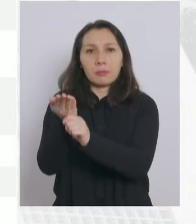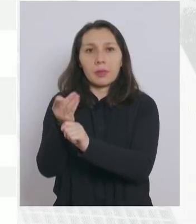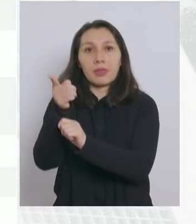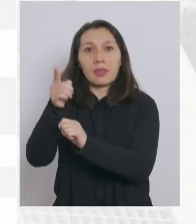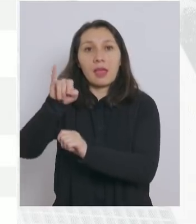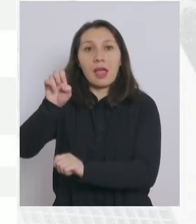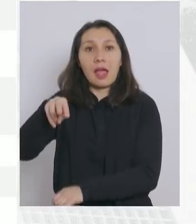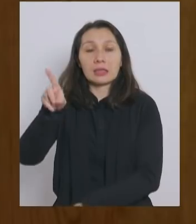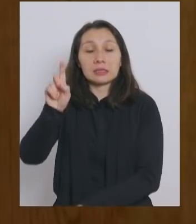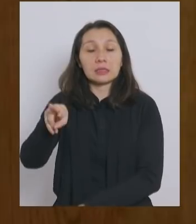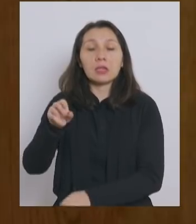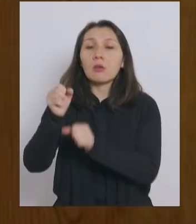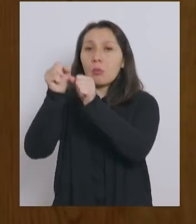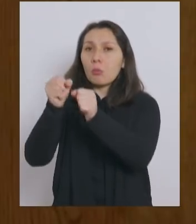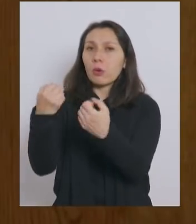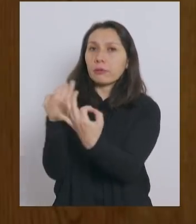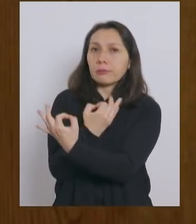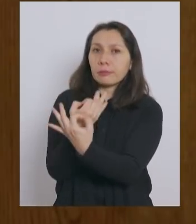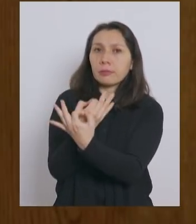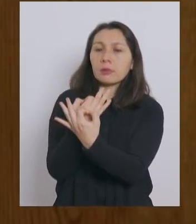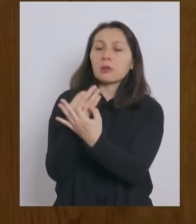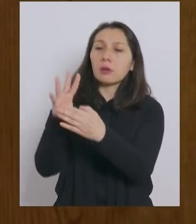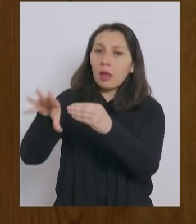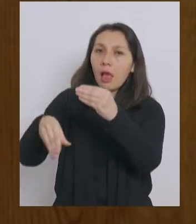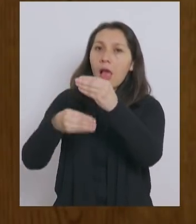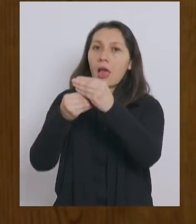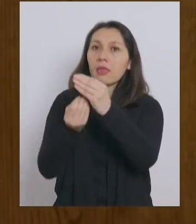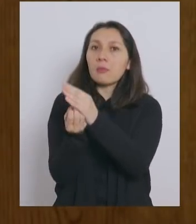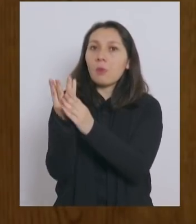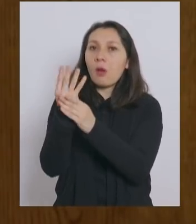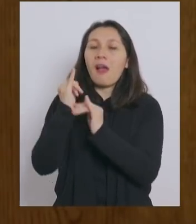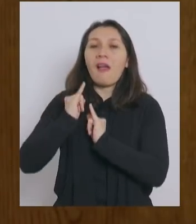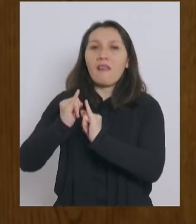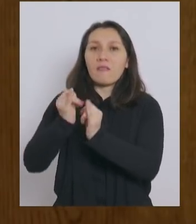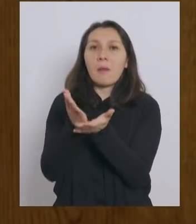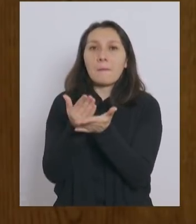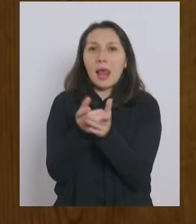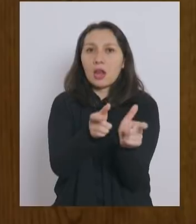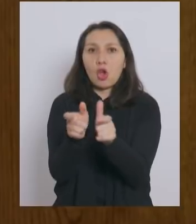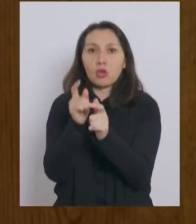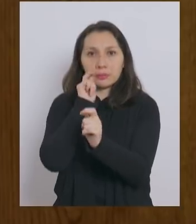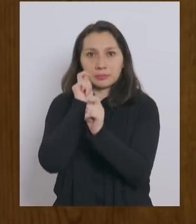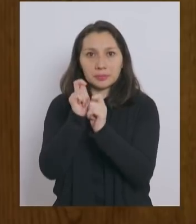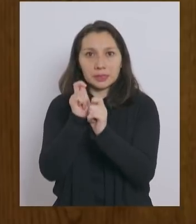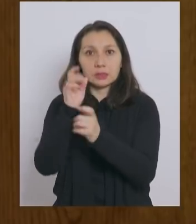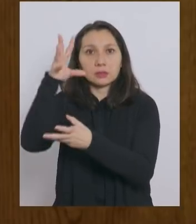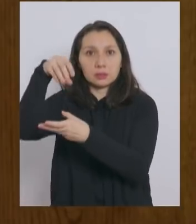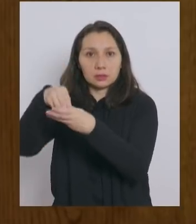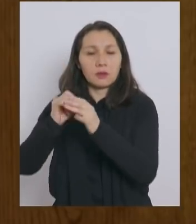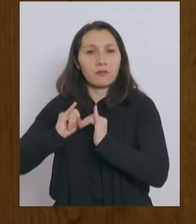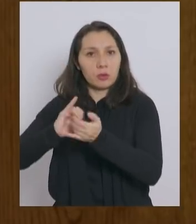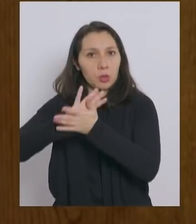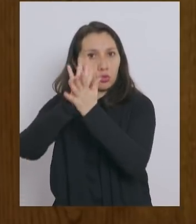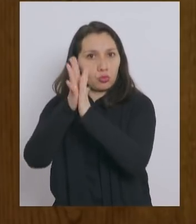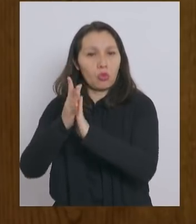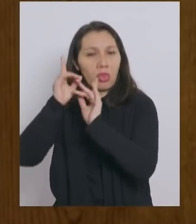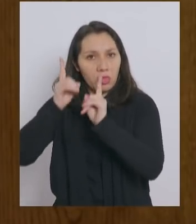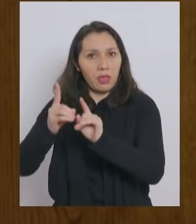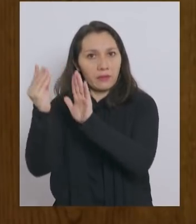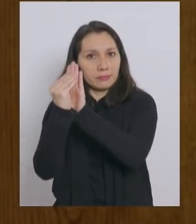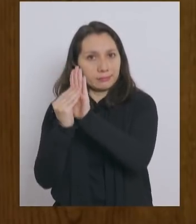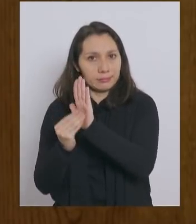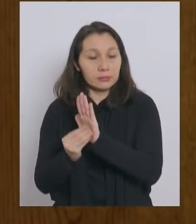titular de la autorización pudiera incluir y actualizar dentro del plan de manejo de riesgo. Es así como